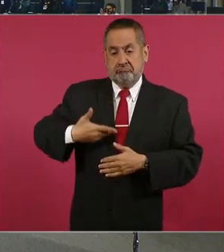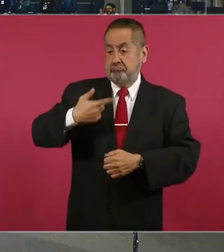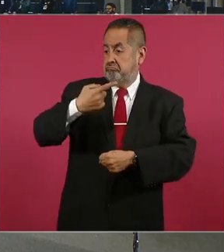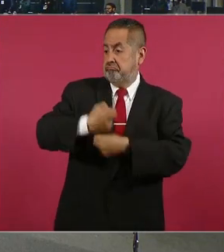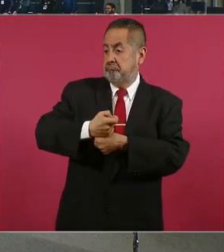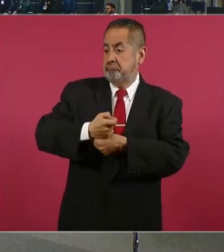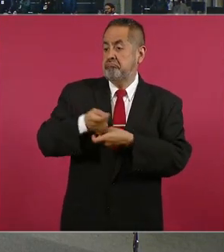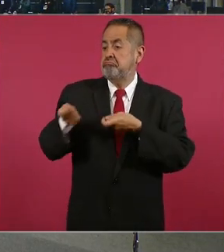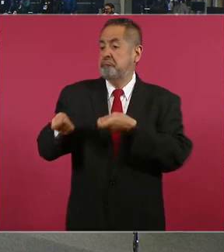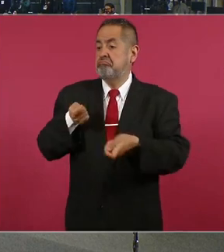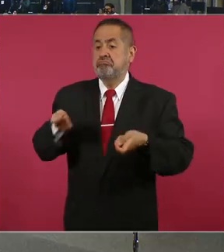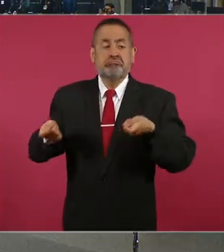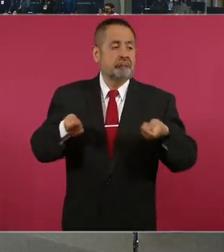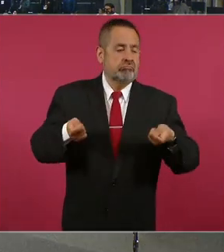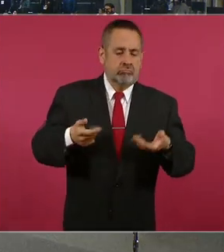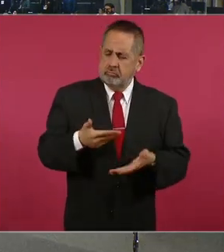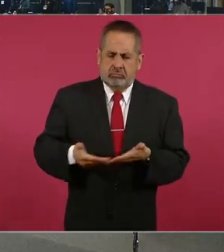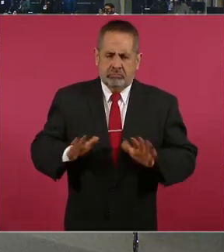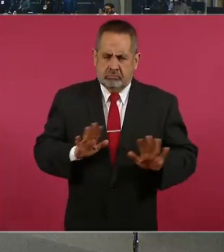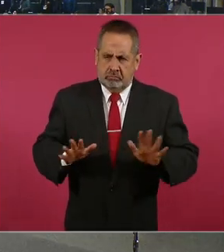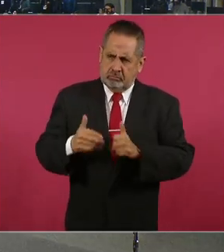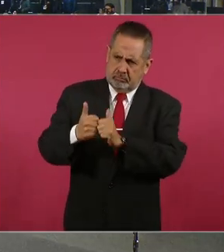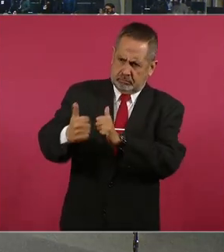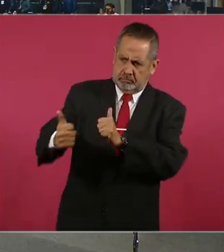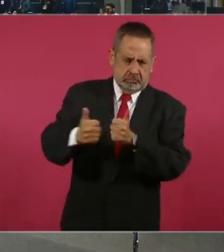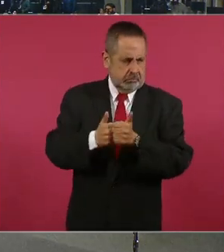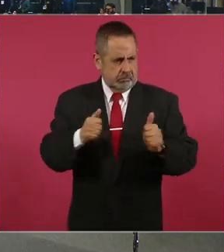no. Pero nunca